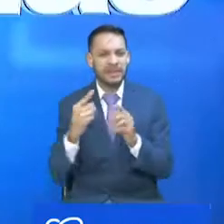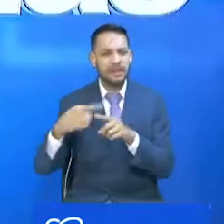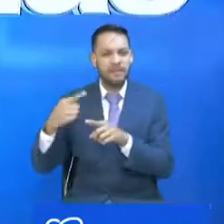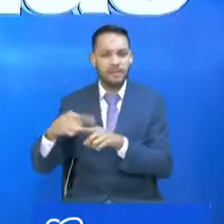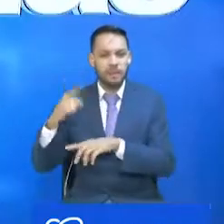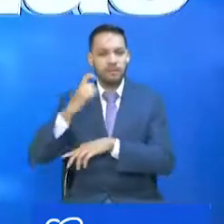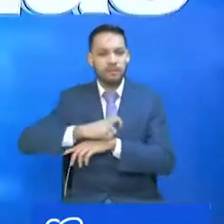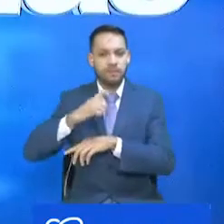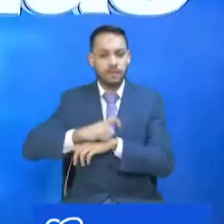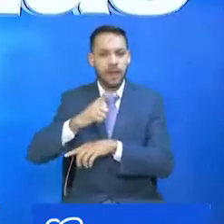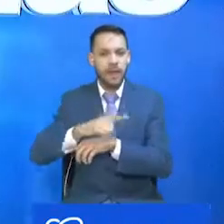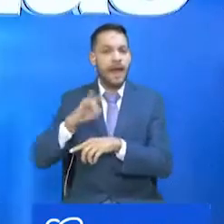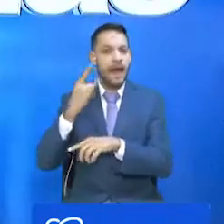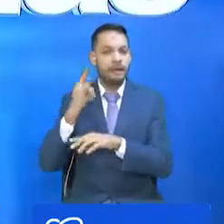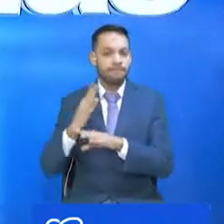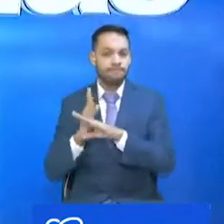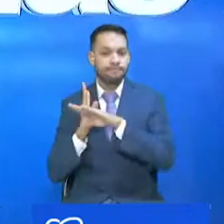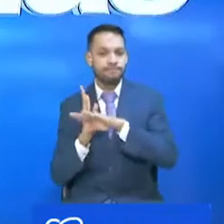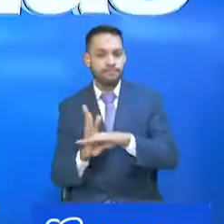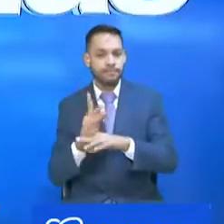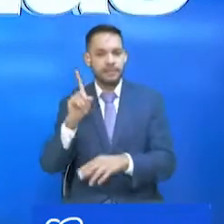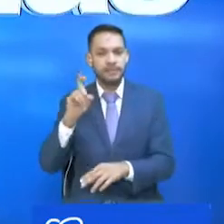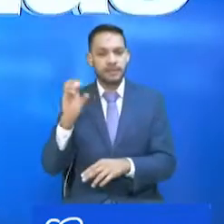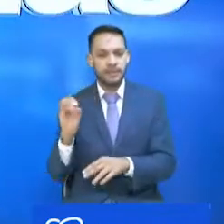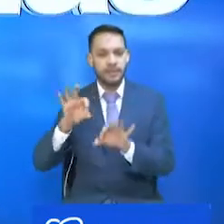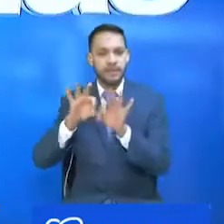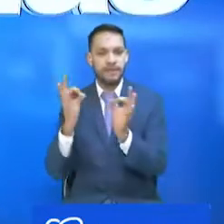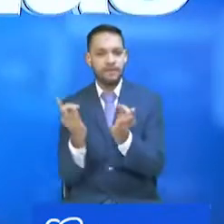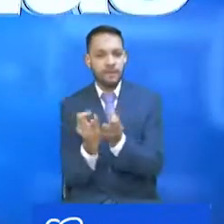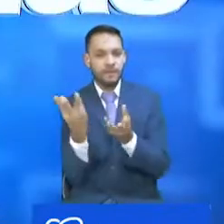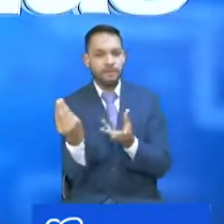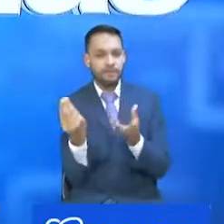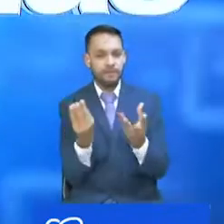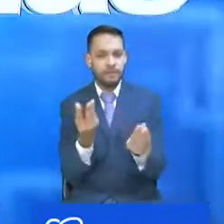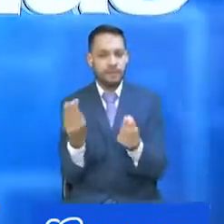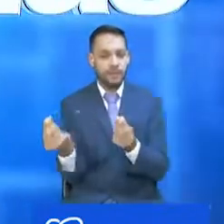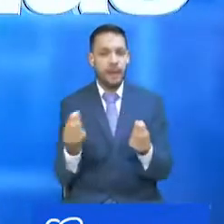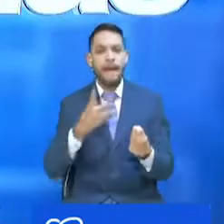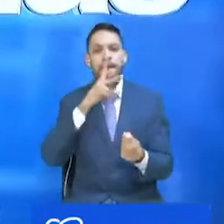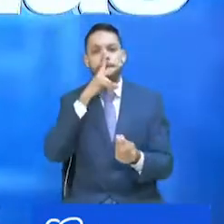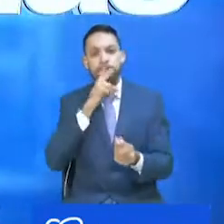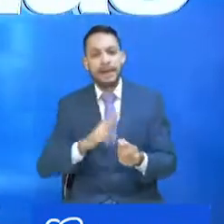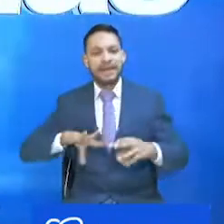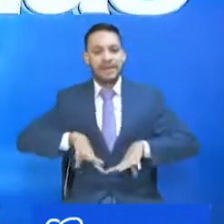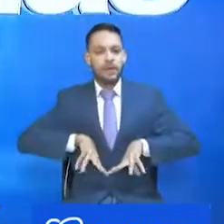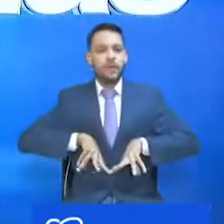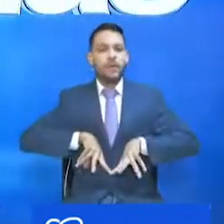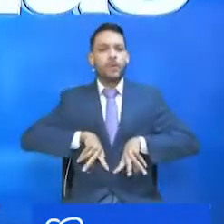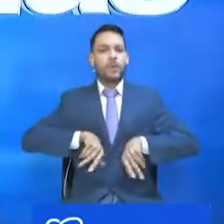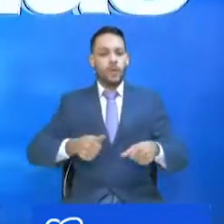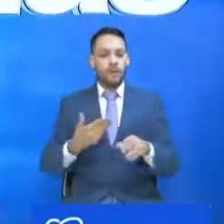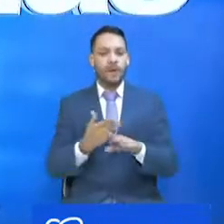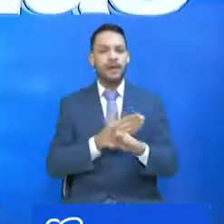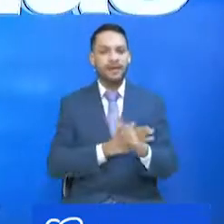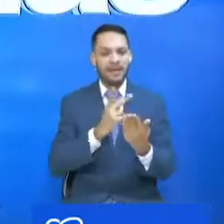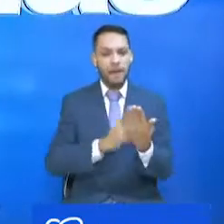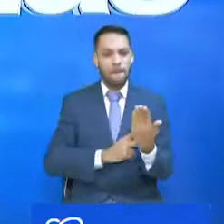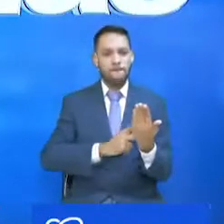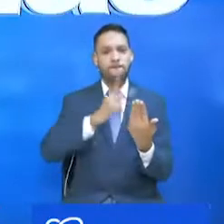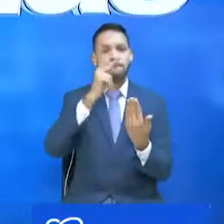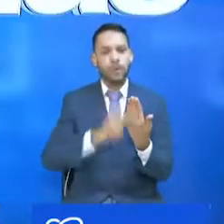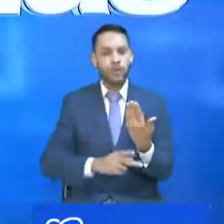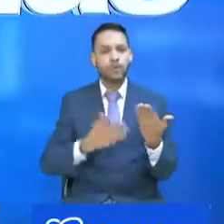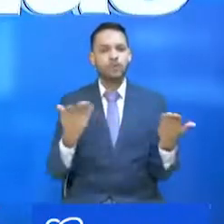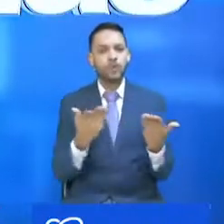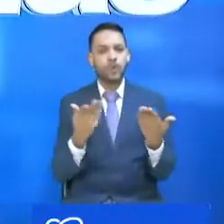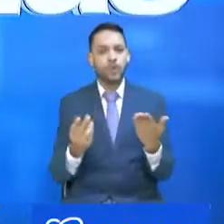al menos 60 familias colombianas están afectadas por lo que parece ser una estafa inmobiliaria compraron proyectos de vivienda a través de